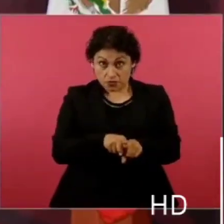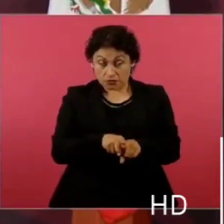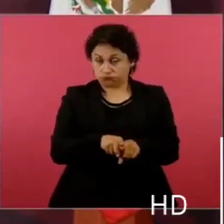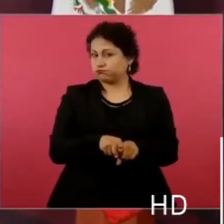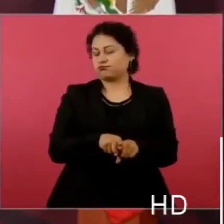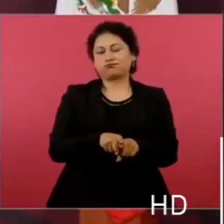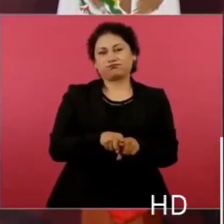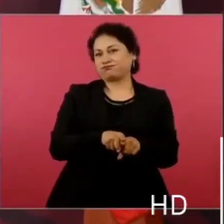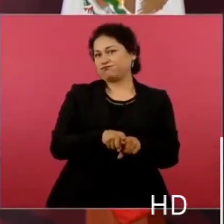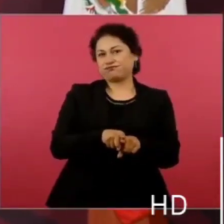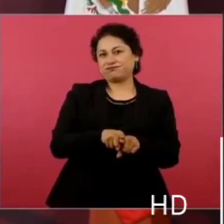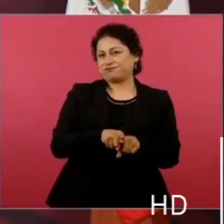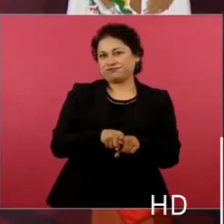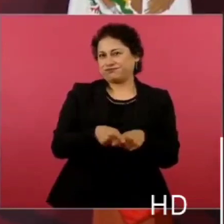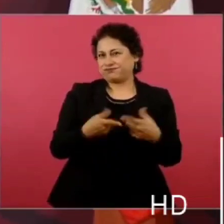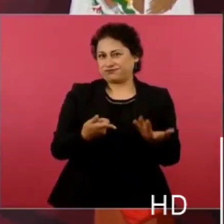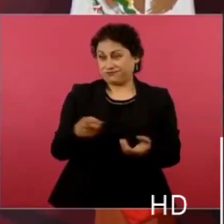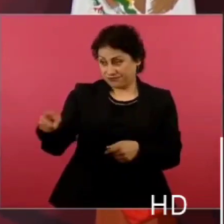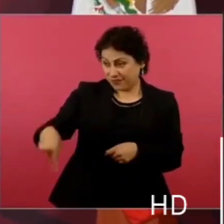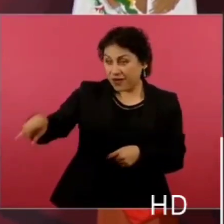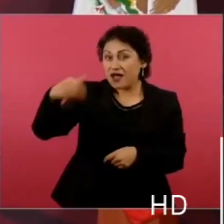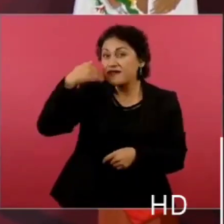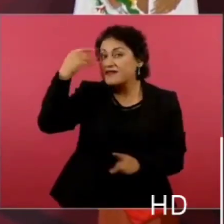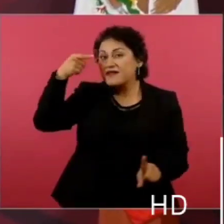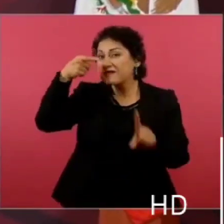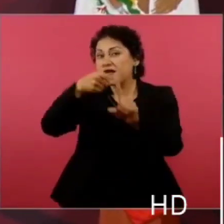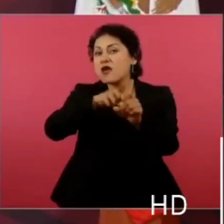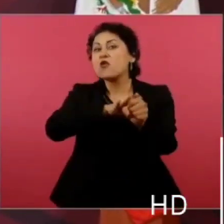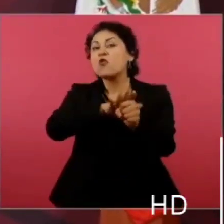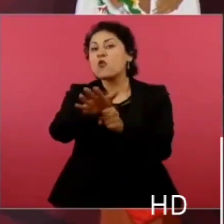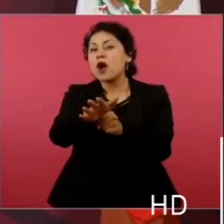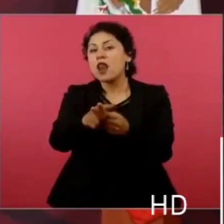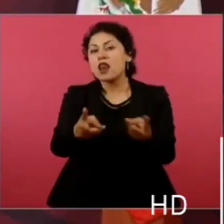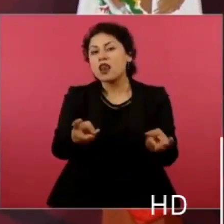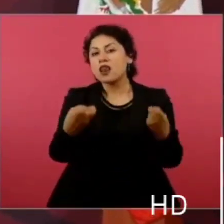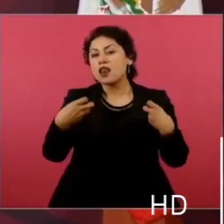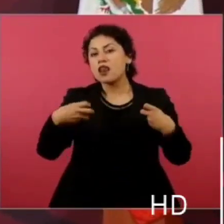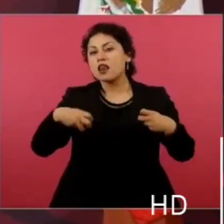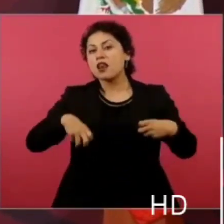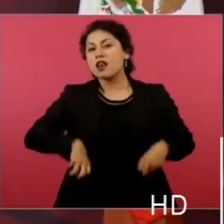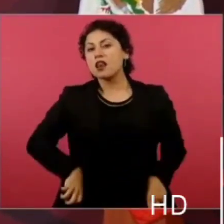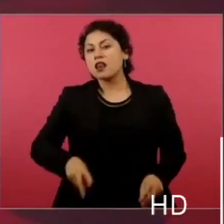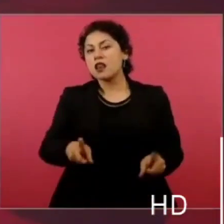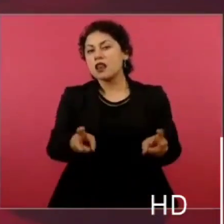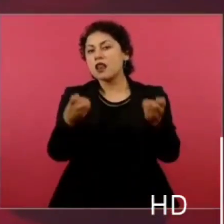y seguir saqueando y empobreciendo al pueblo de México?